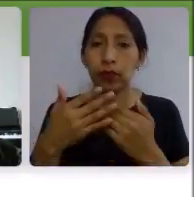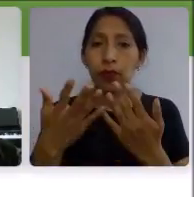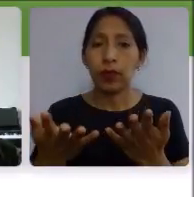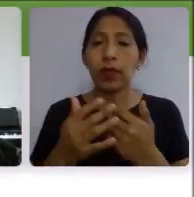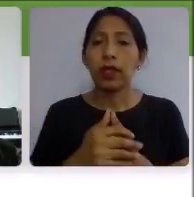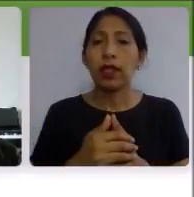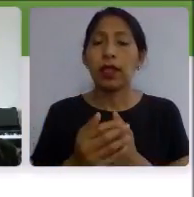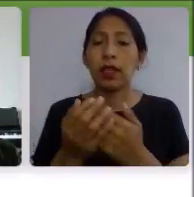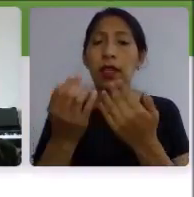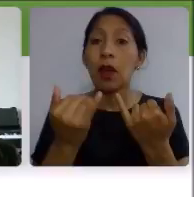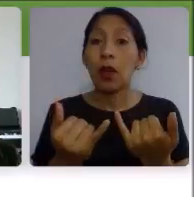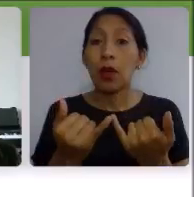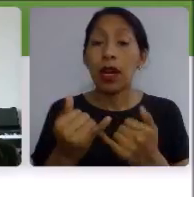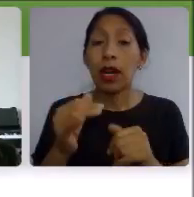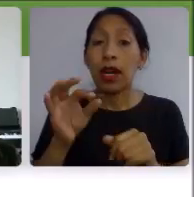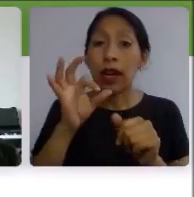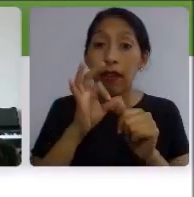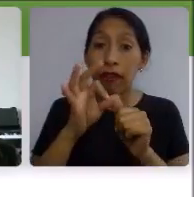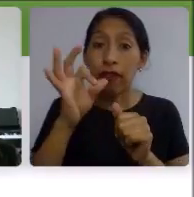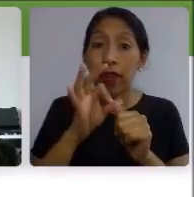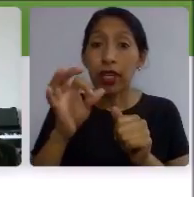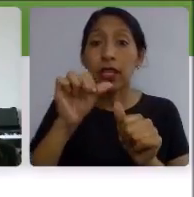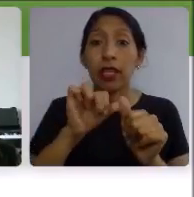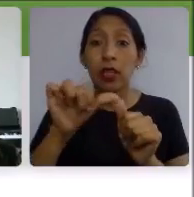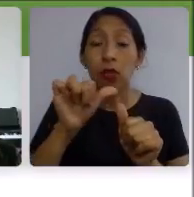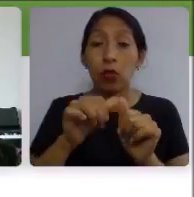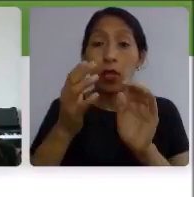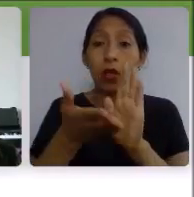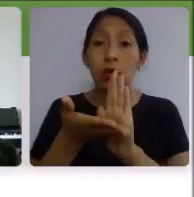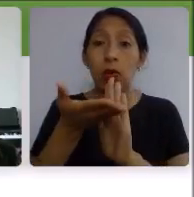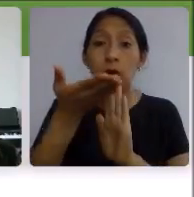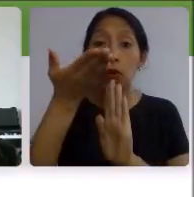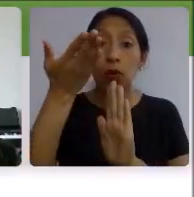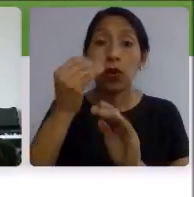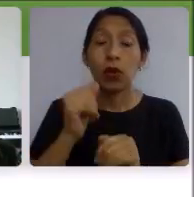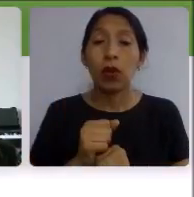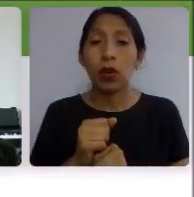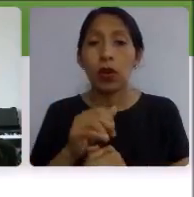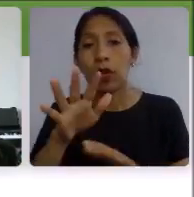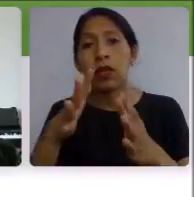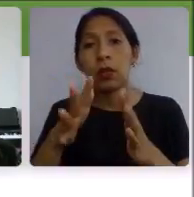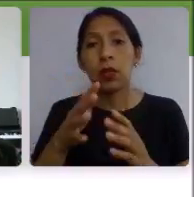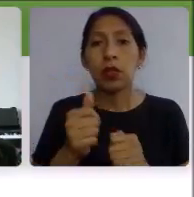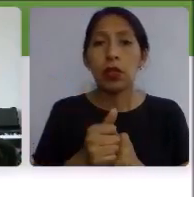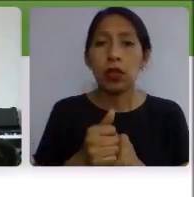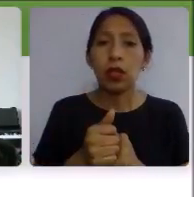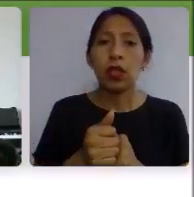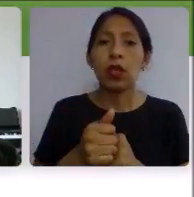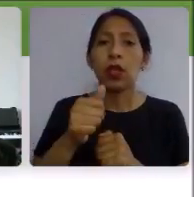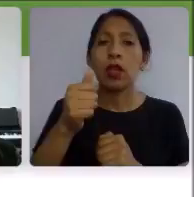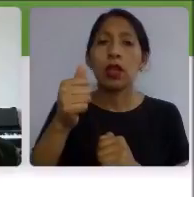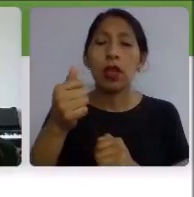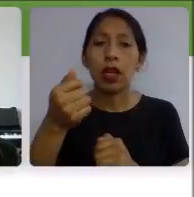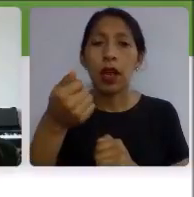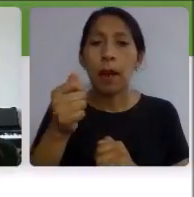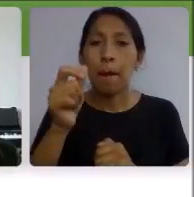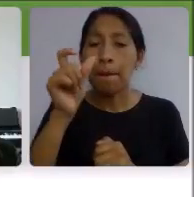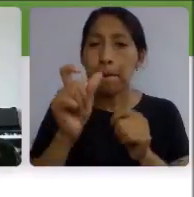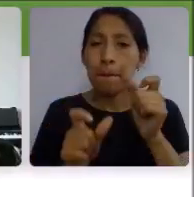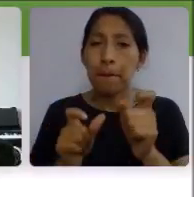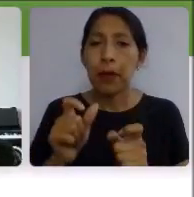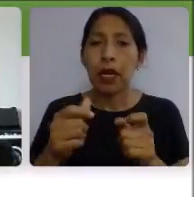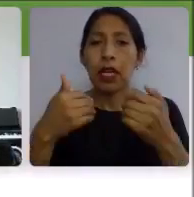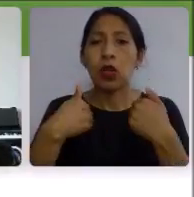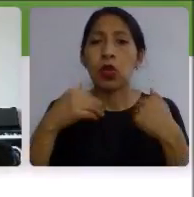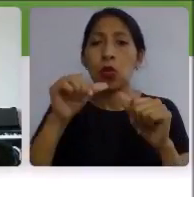a la fecha el número de casos se acerca a los 10 millones y estamos en 9.600.000. Y el